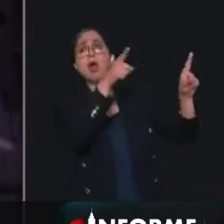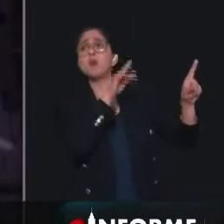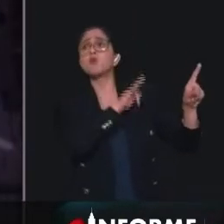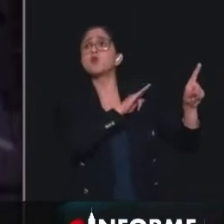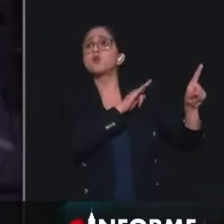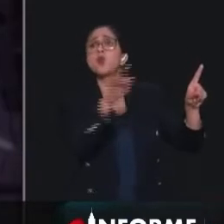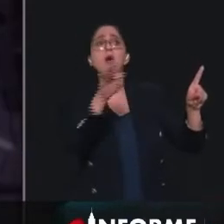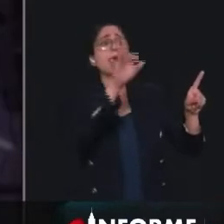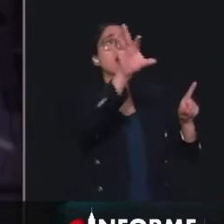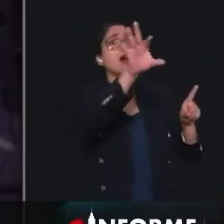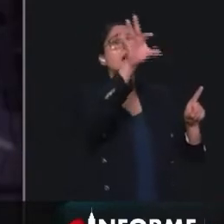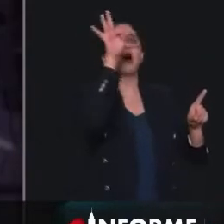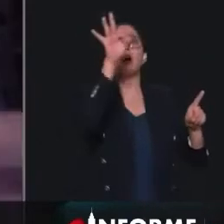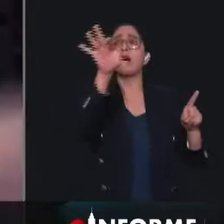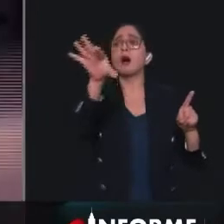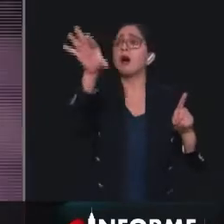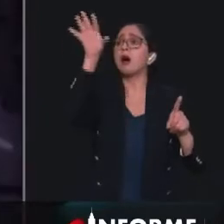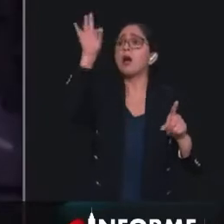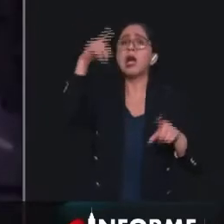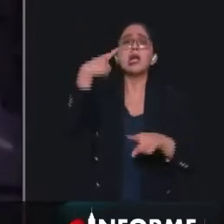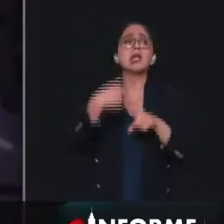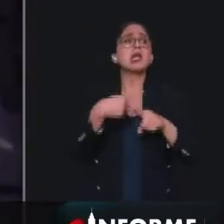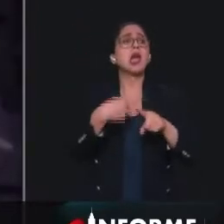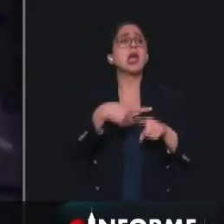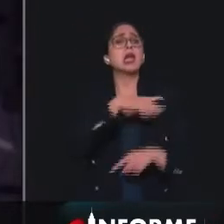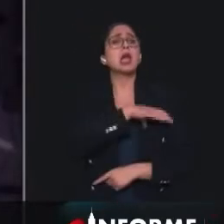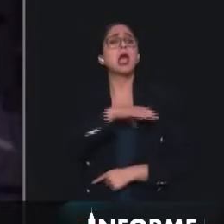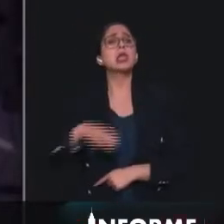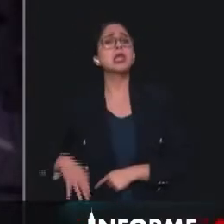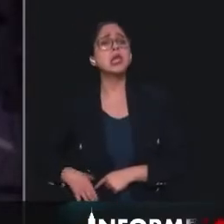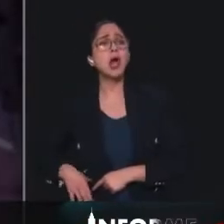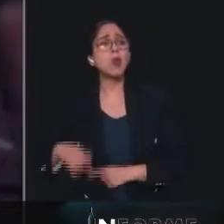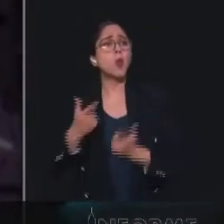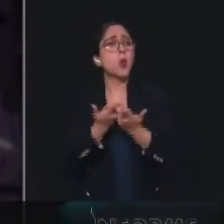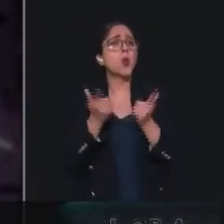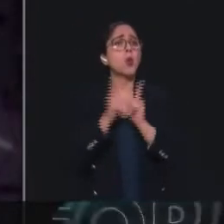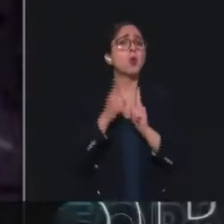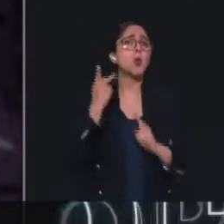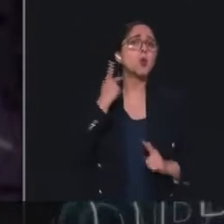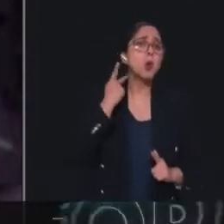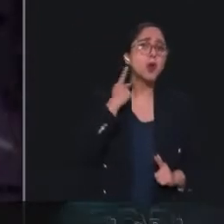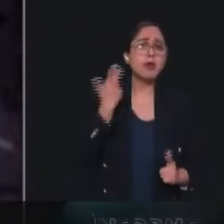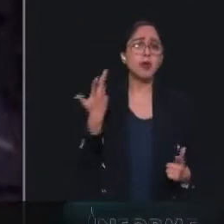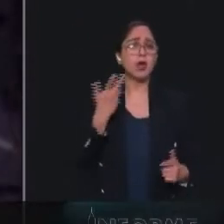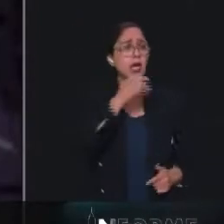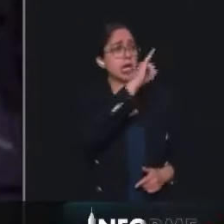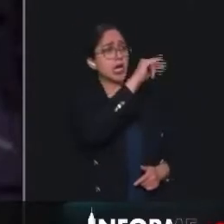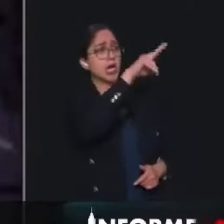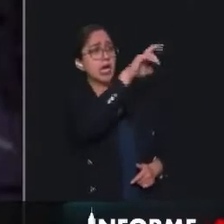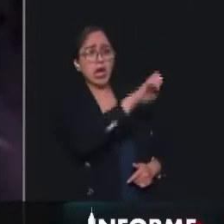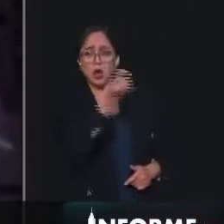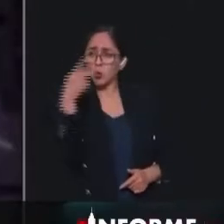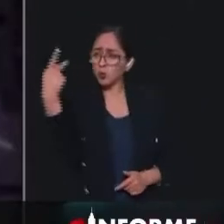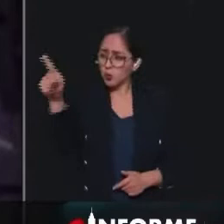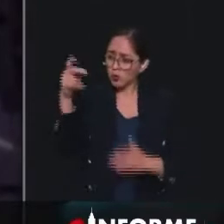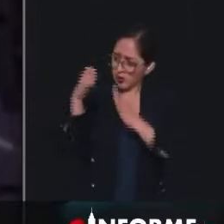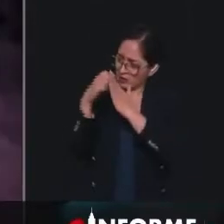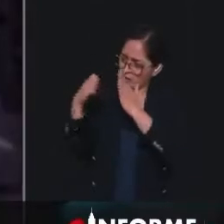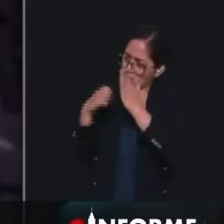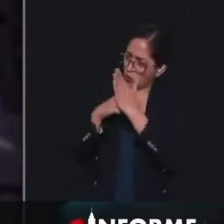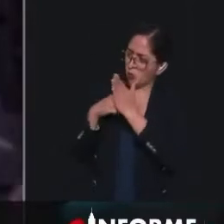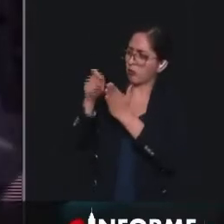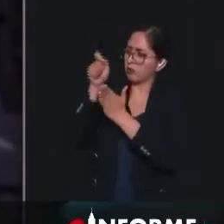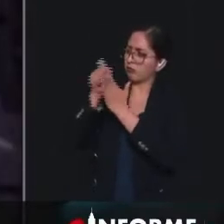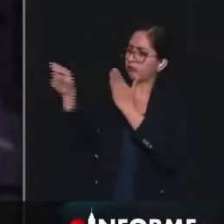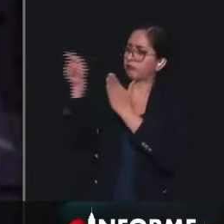de un partido, o puede decidir que sus estatutos están mal redactados y que los tiene que hacer de otro modo. Esto